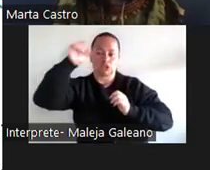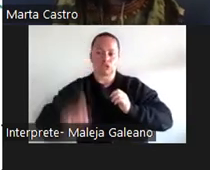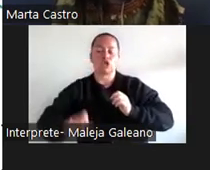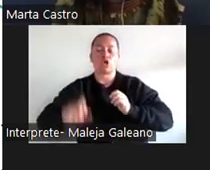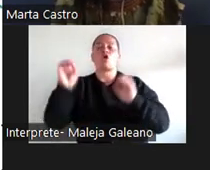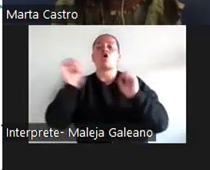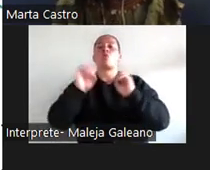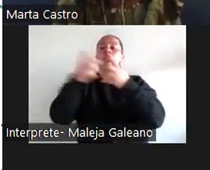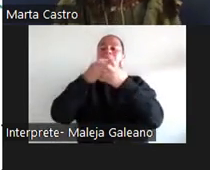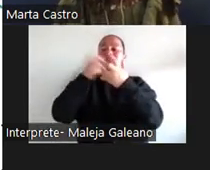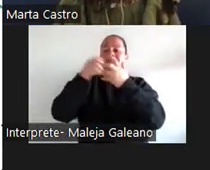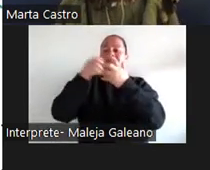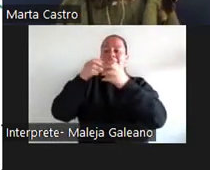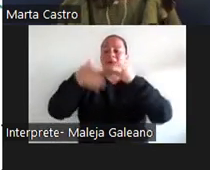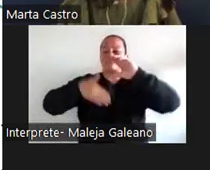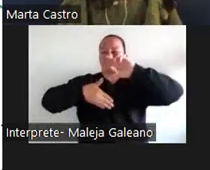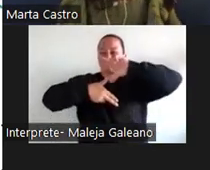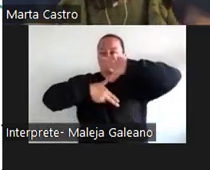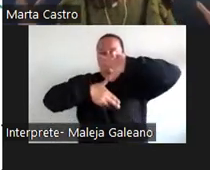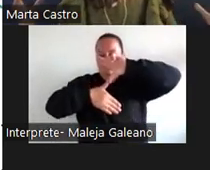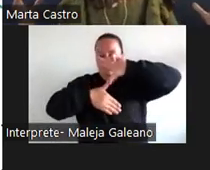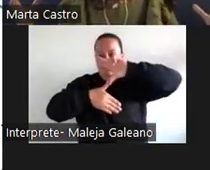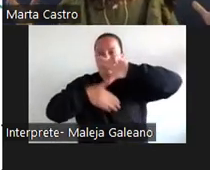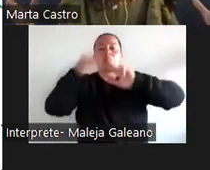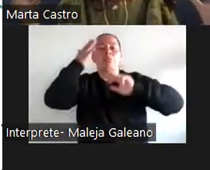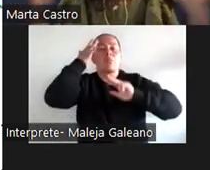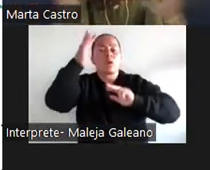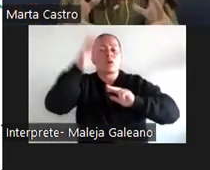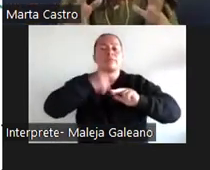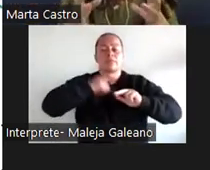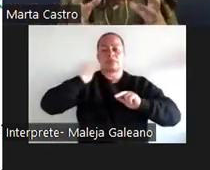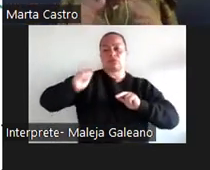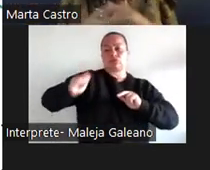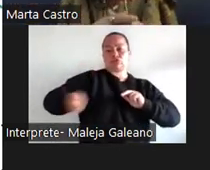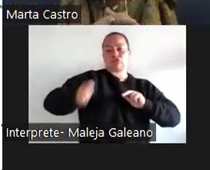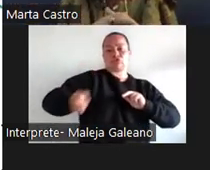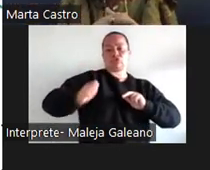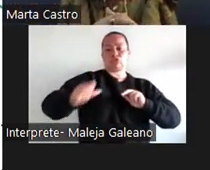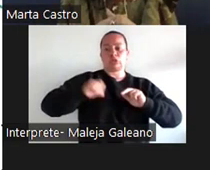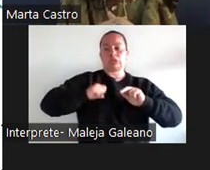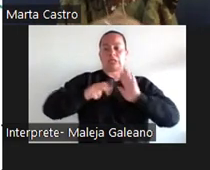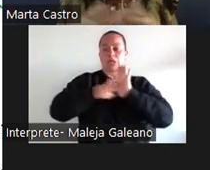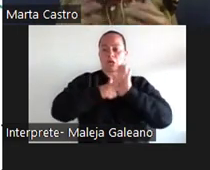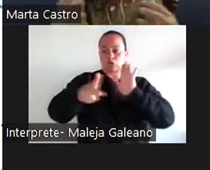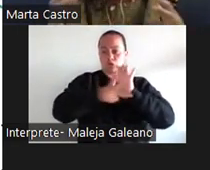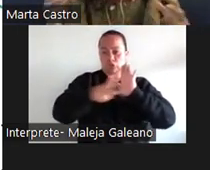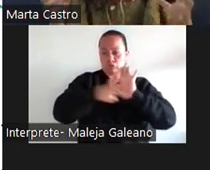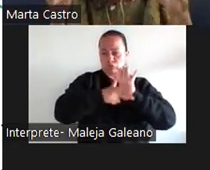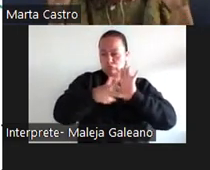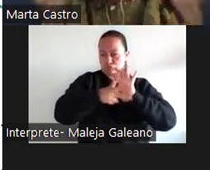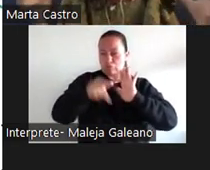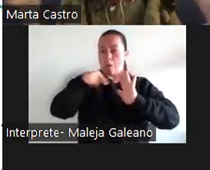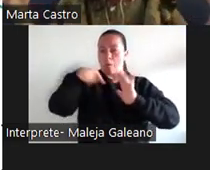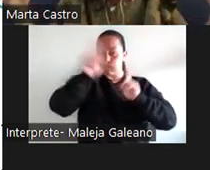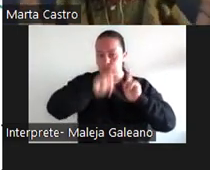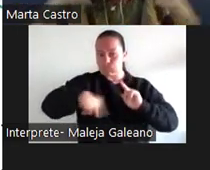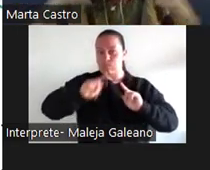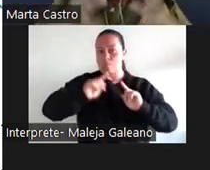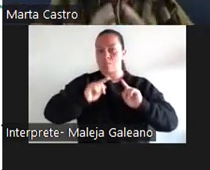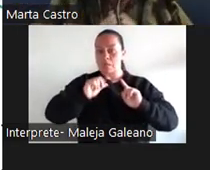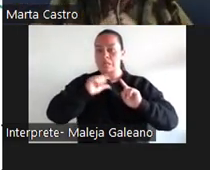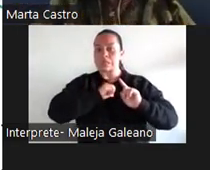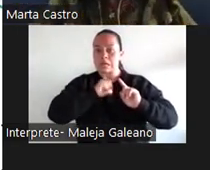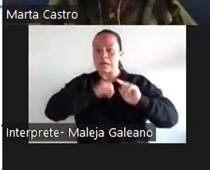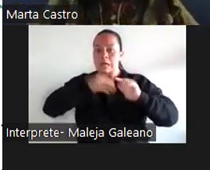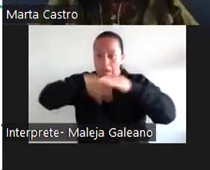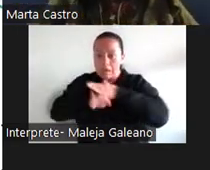interamericano porque digamos que la corte se rige por este bloque icion alidad que es eh donde entran